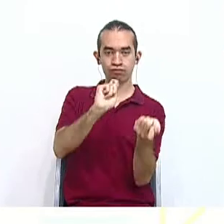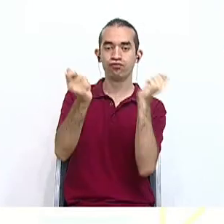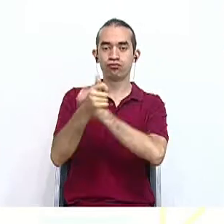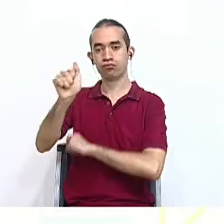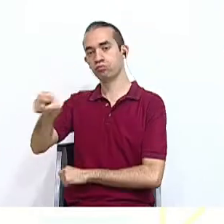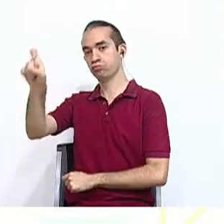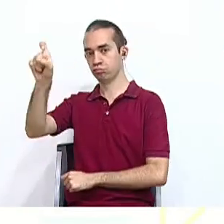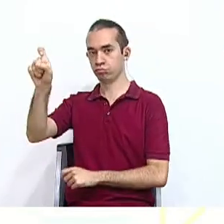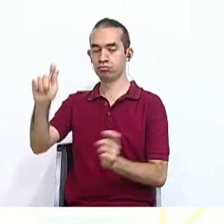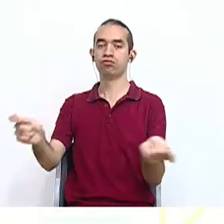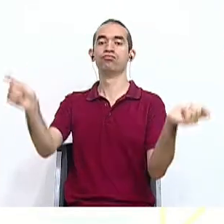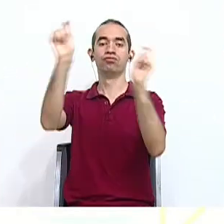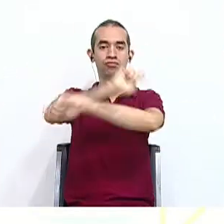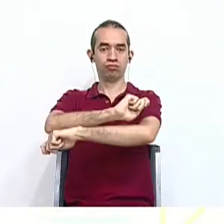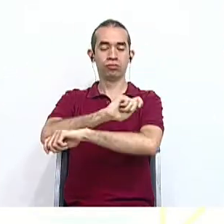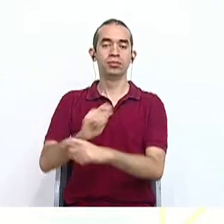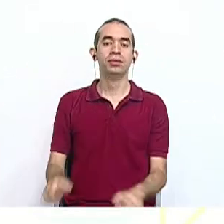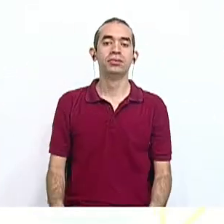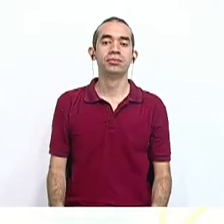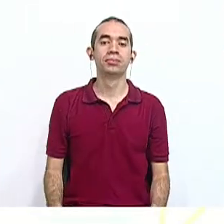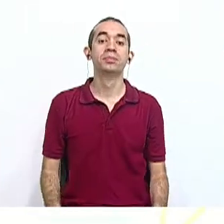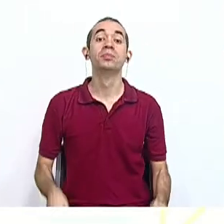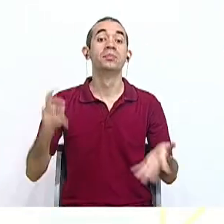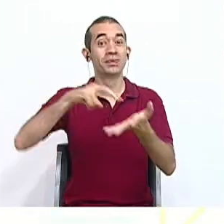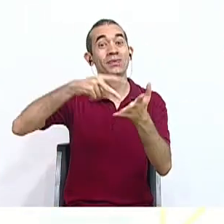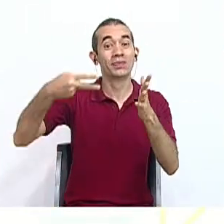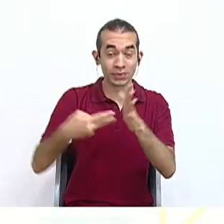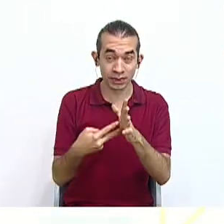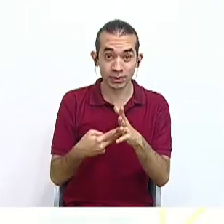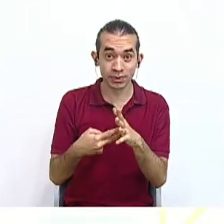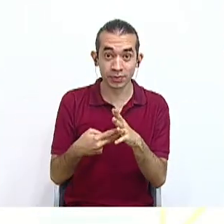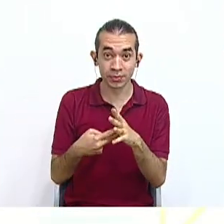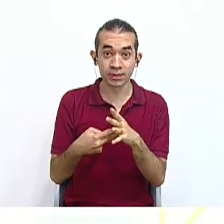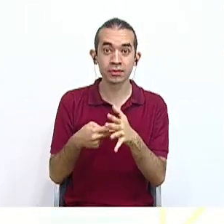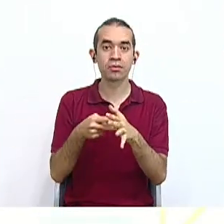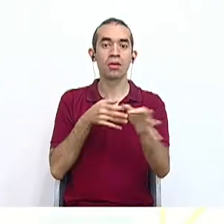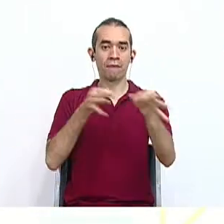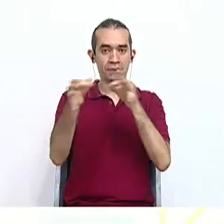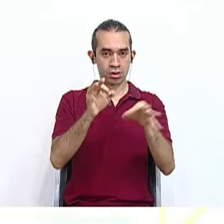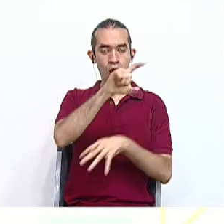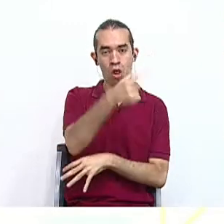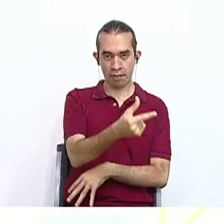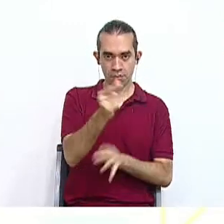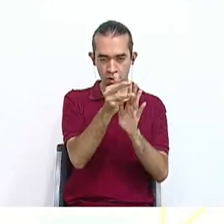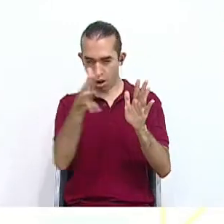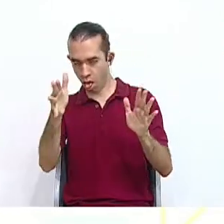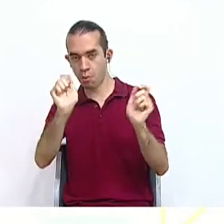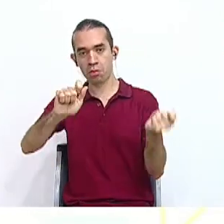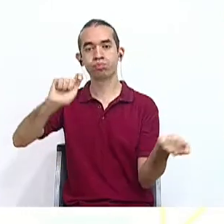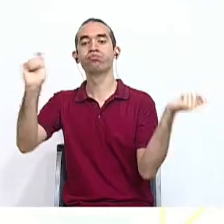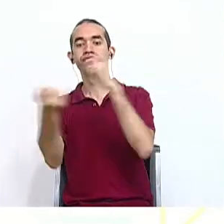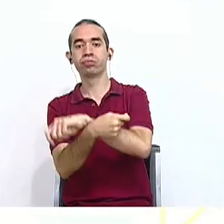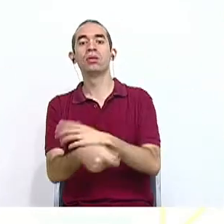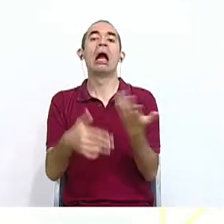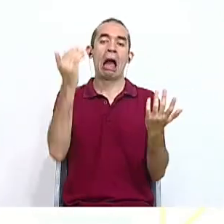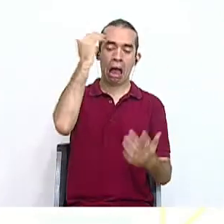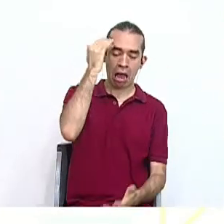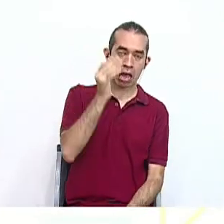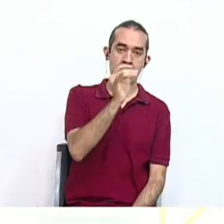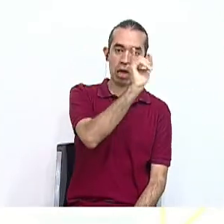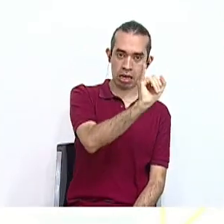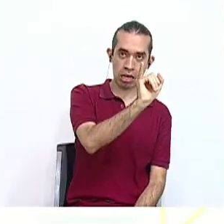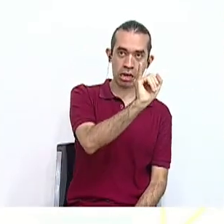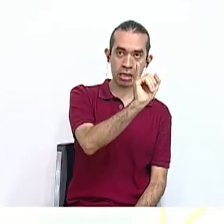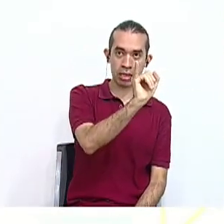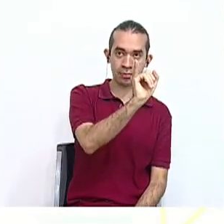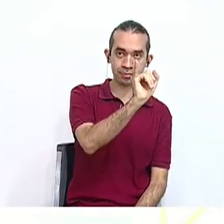notación exponencial. Por lo tanto, utilizando la definición de logaritmos, podemos expresar que I sobre I